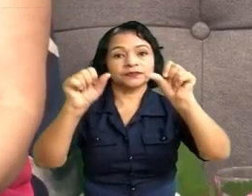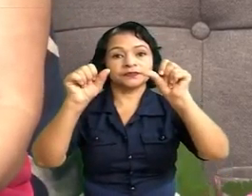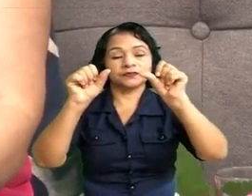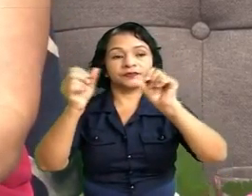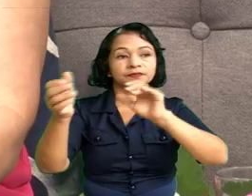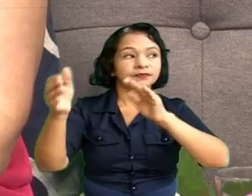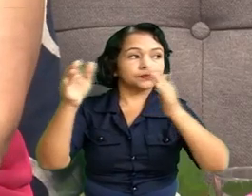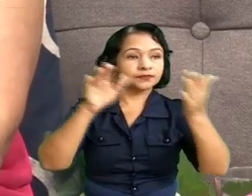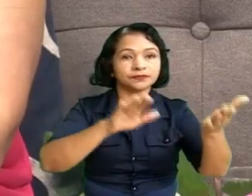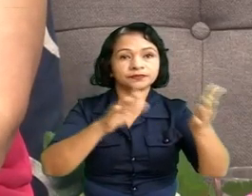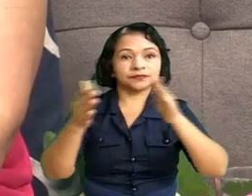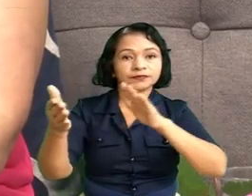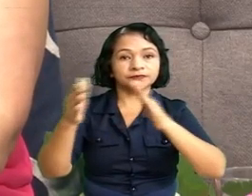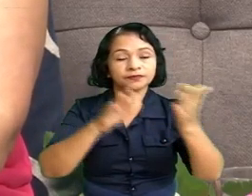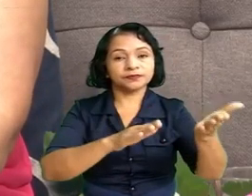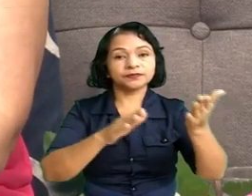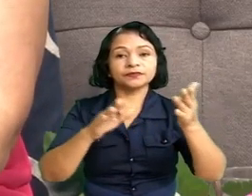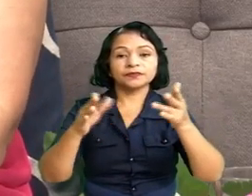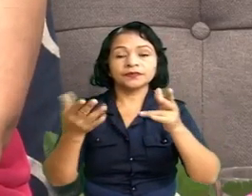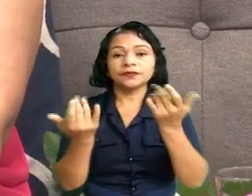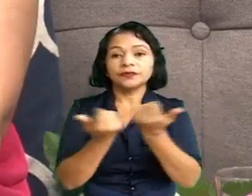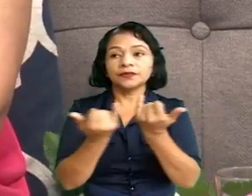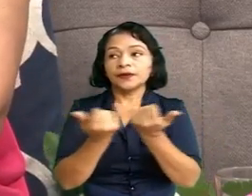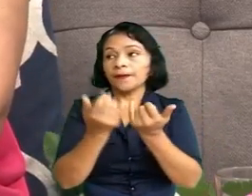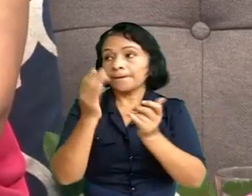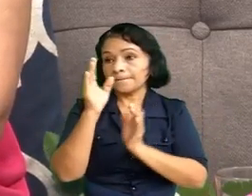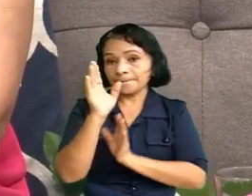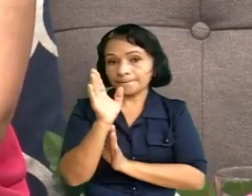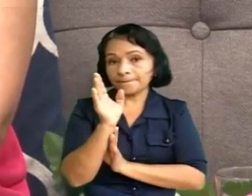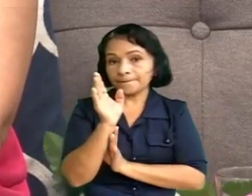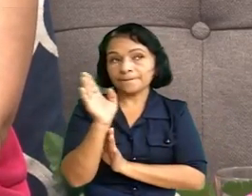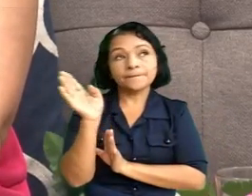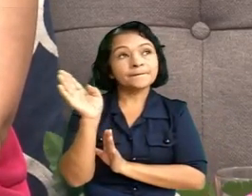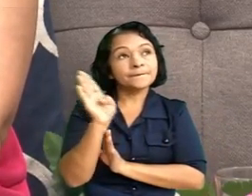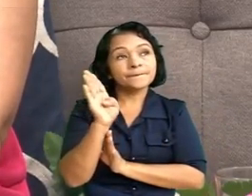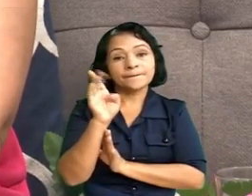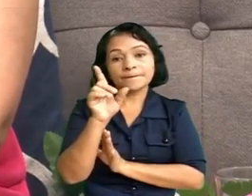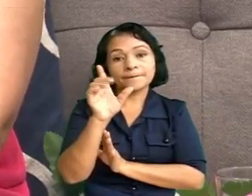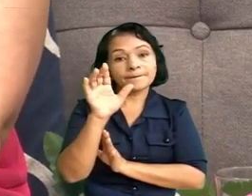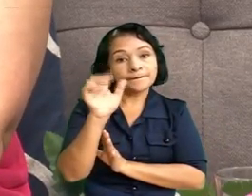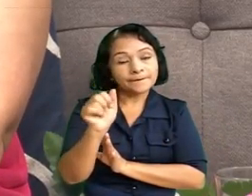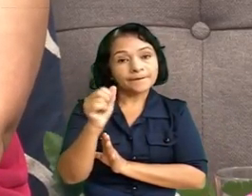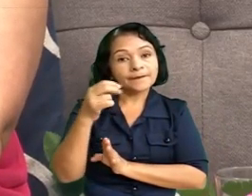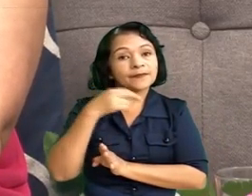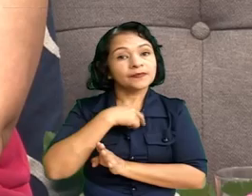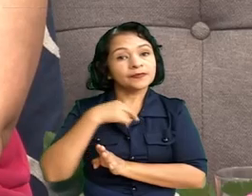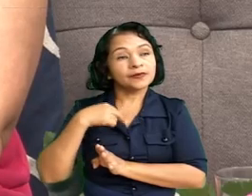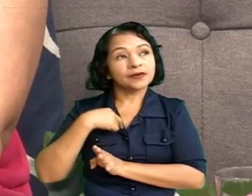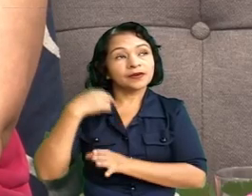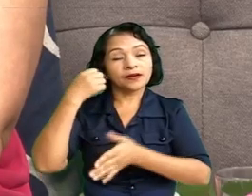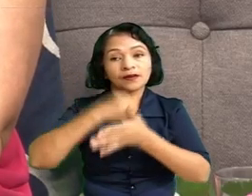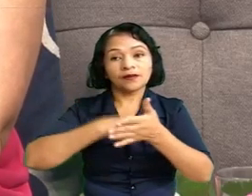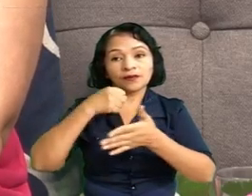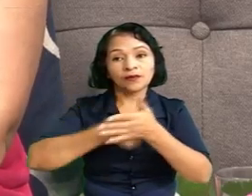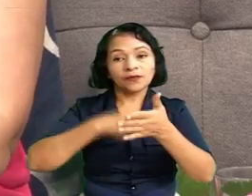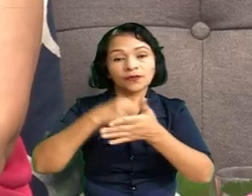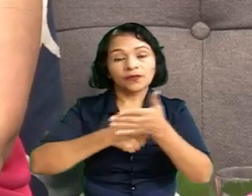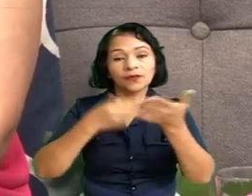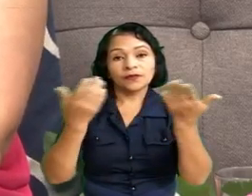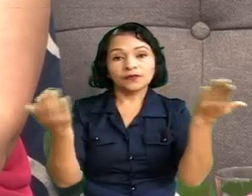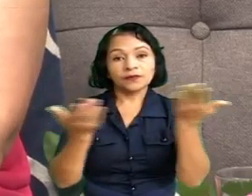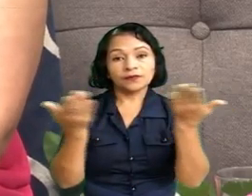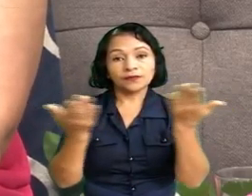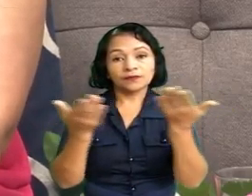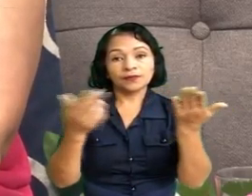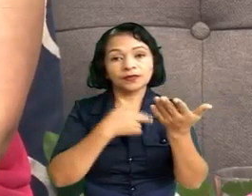él, los generales murieron con él. Blanquita está abocada a fortalecer las cooperativas, pero también